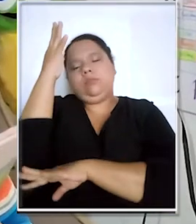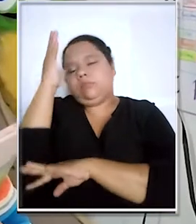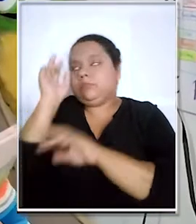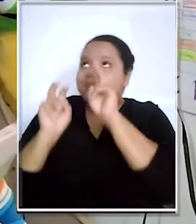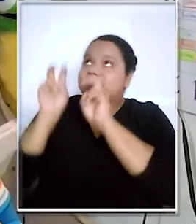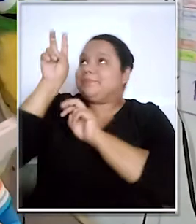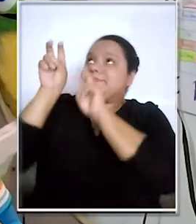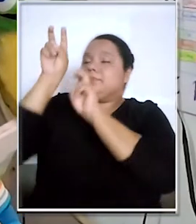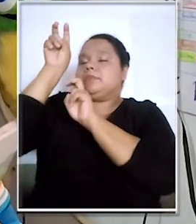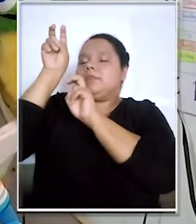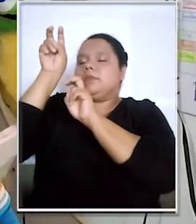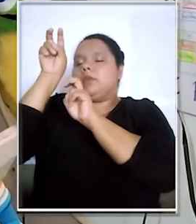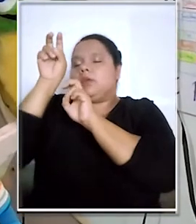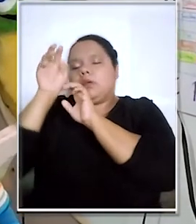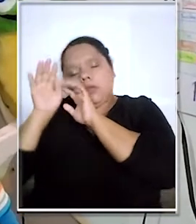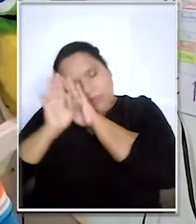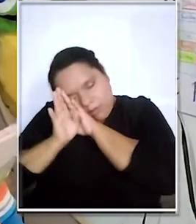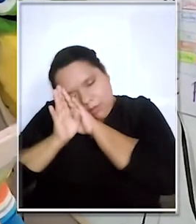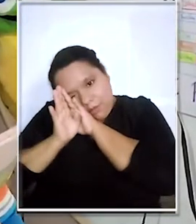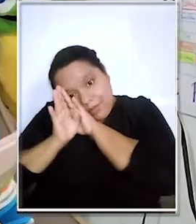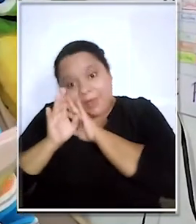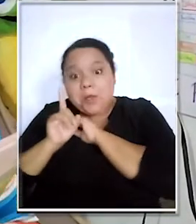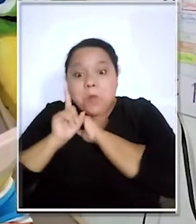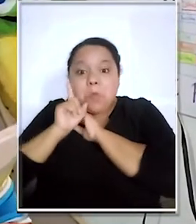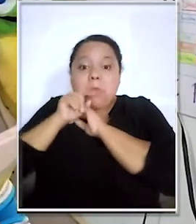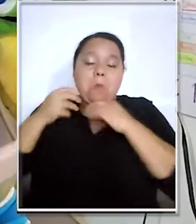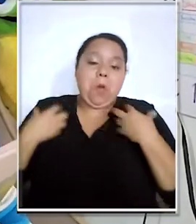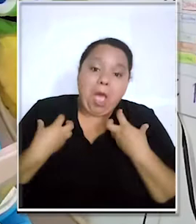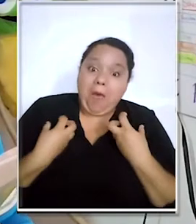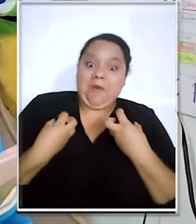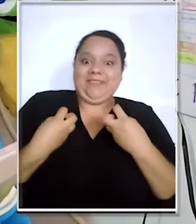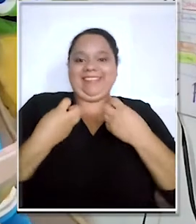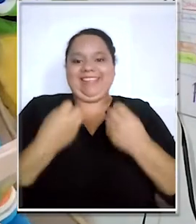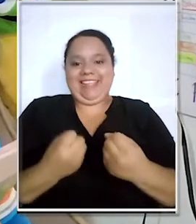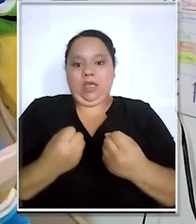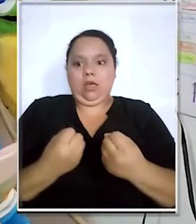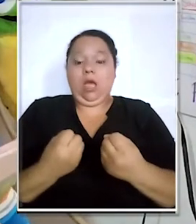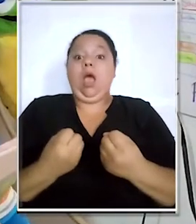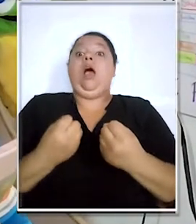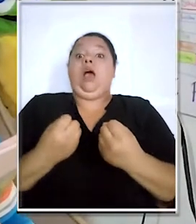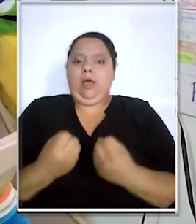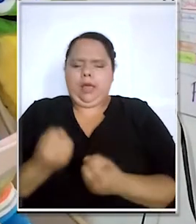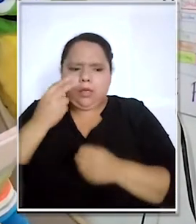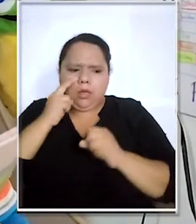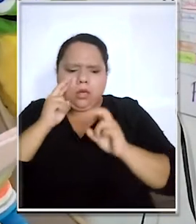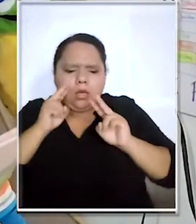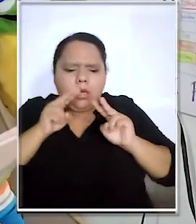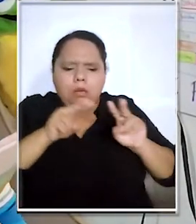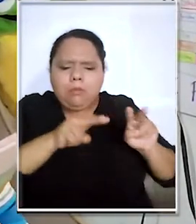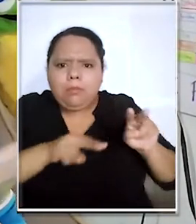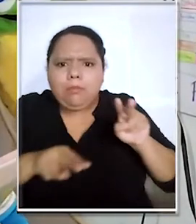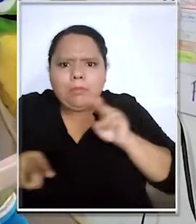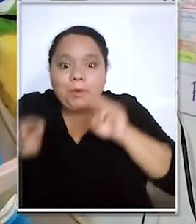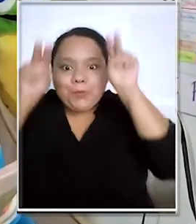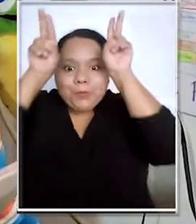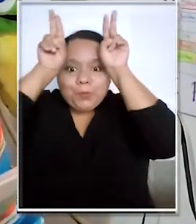descanso y amanecer al otro día fuerte. Al día siguiente, apareció un conejo. Lo quedó